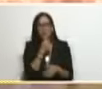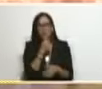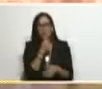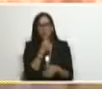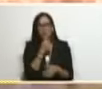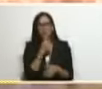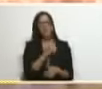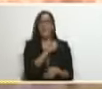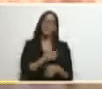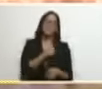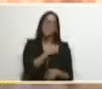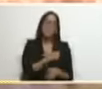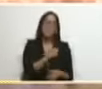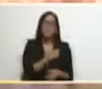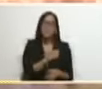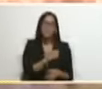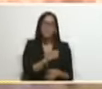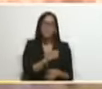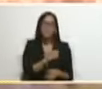Lamentablemente,